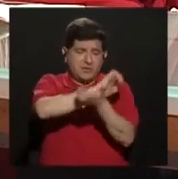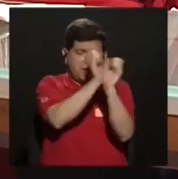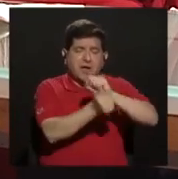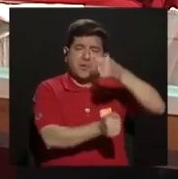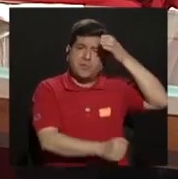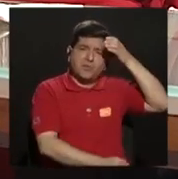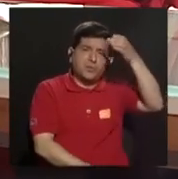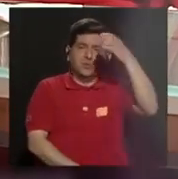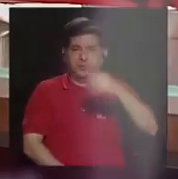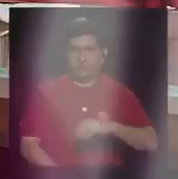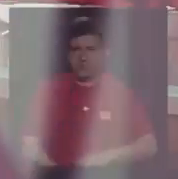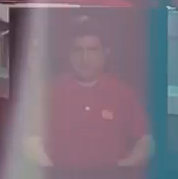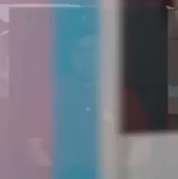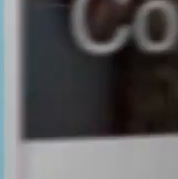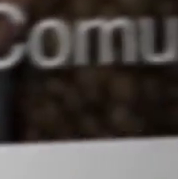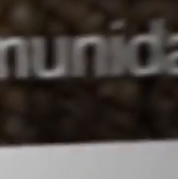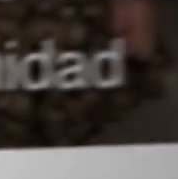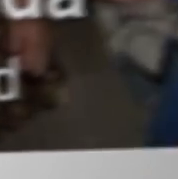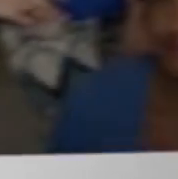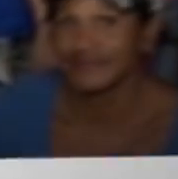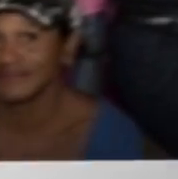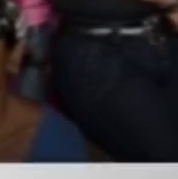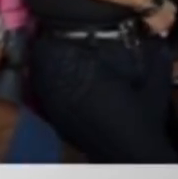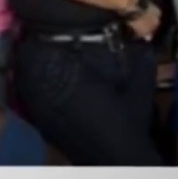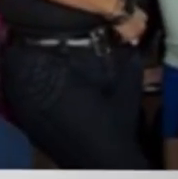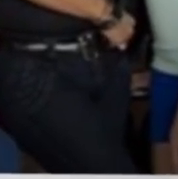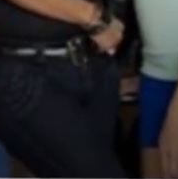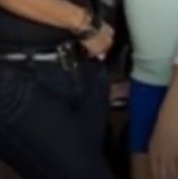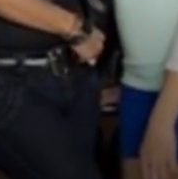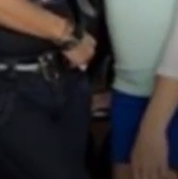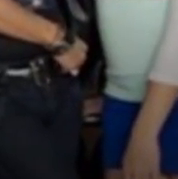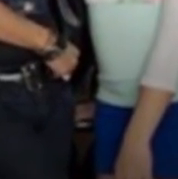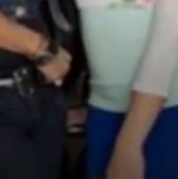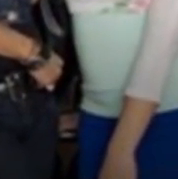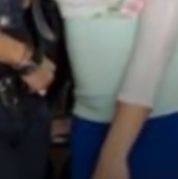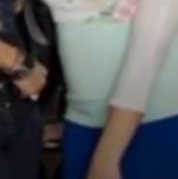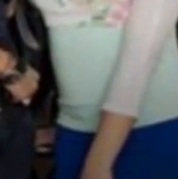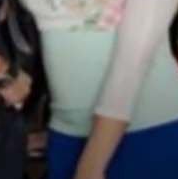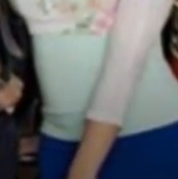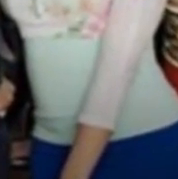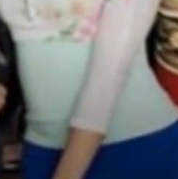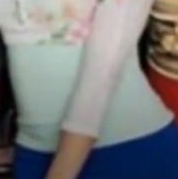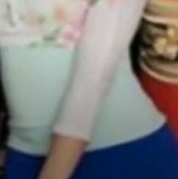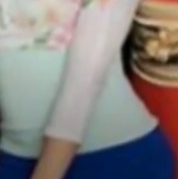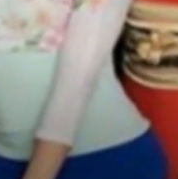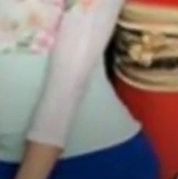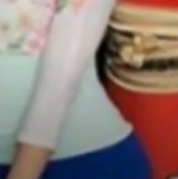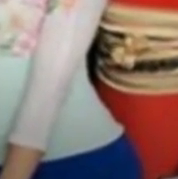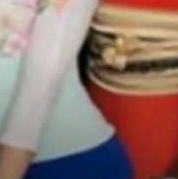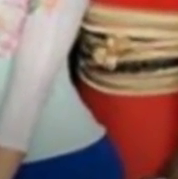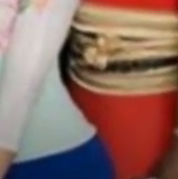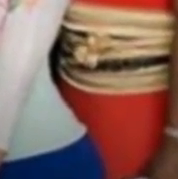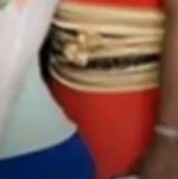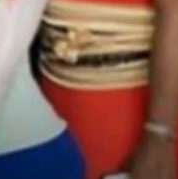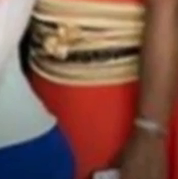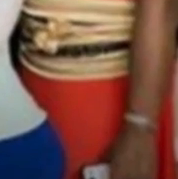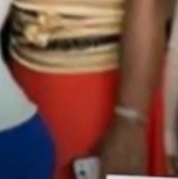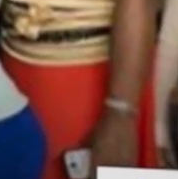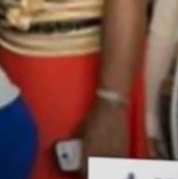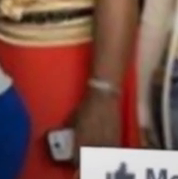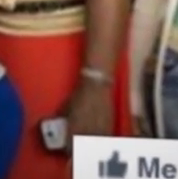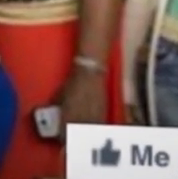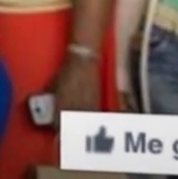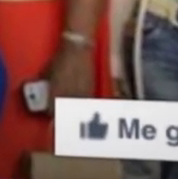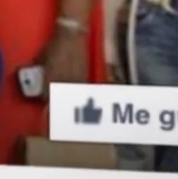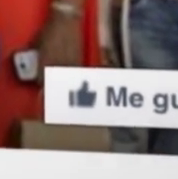cultural donde se base en el respeto. Y pues bueno, Transvida va a dar mucho. Claro, muy